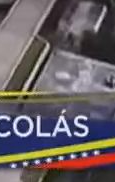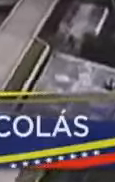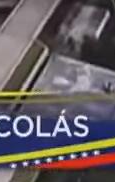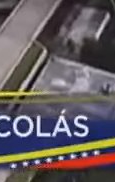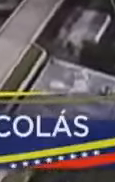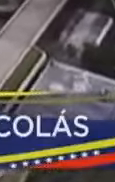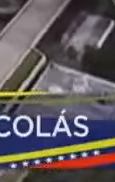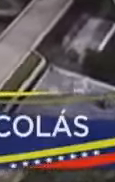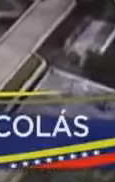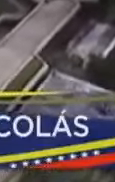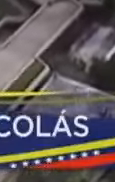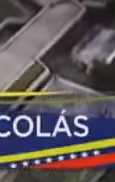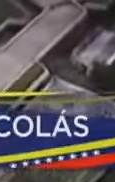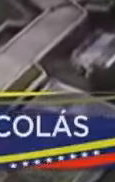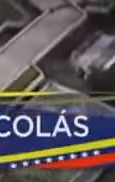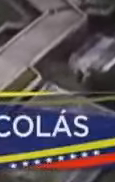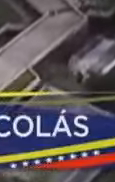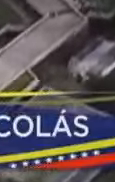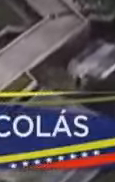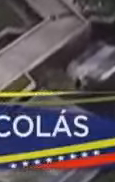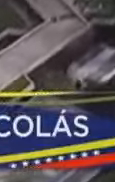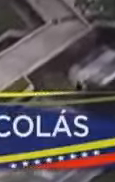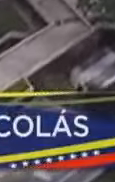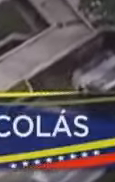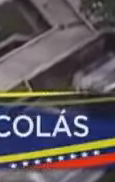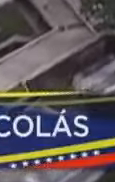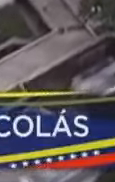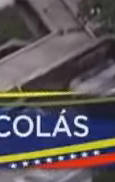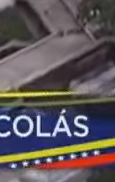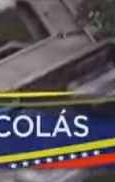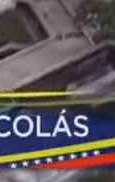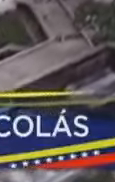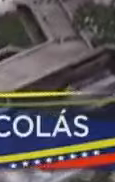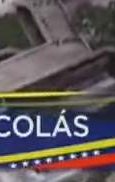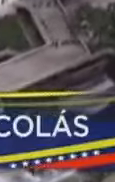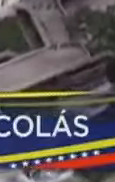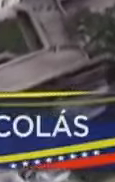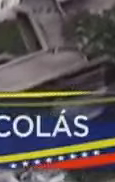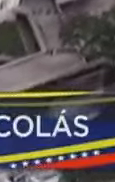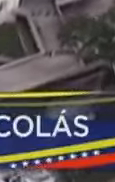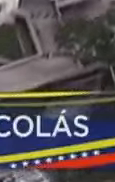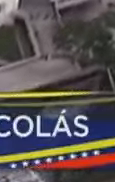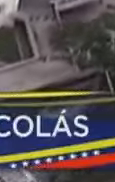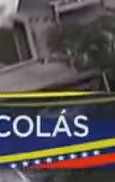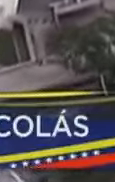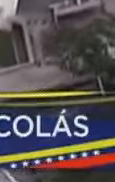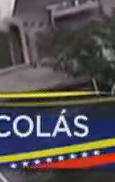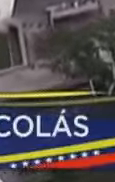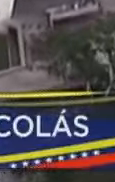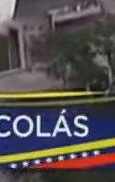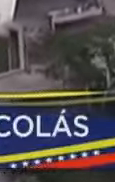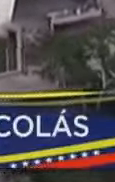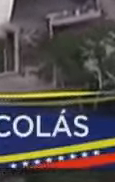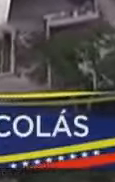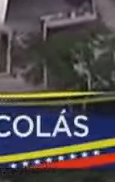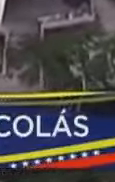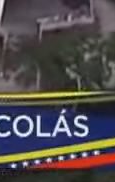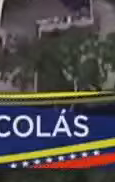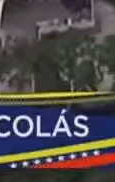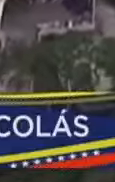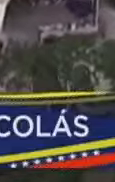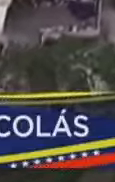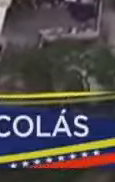Emprender Juntos, una plataforma de integración de emprendedores venezolanos que a través de sus ideas de negocios dinamizan la economía real del